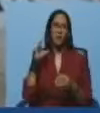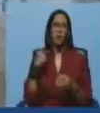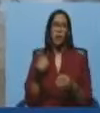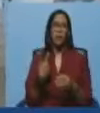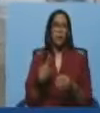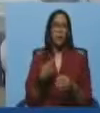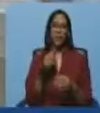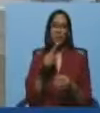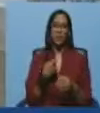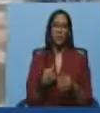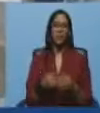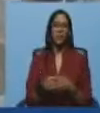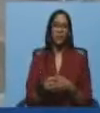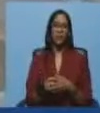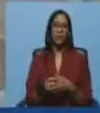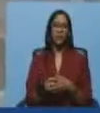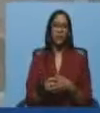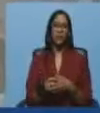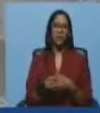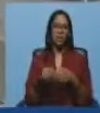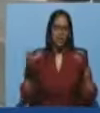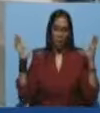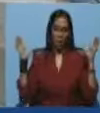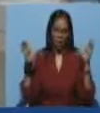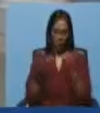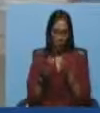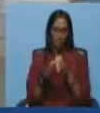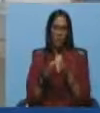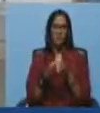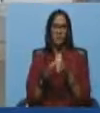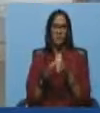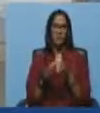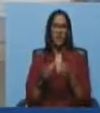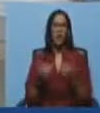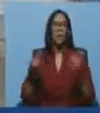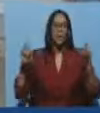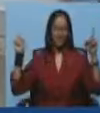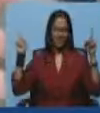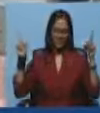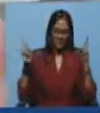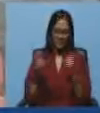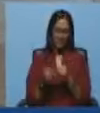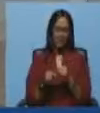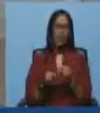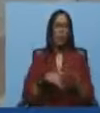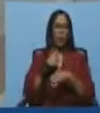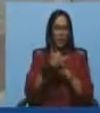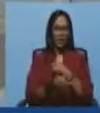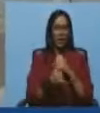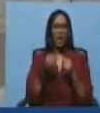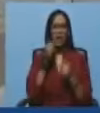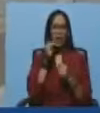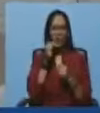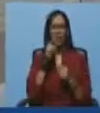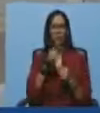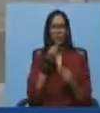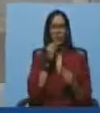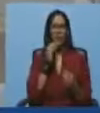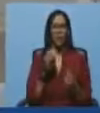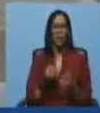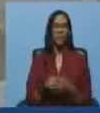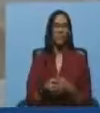que voy a ir de lo macro a lo micro, para llegar de lo estratégico a la adolescencia de tu chamo.